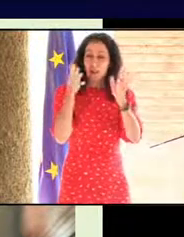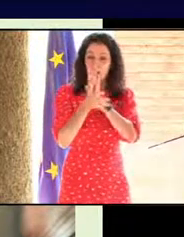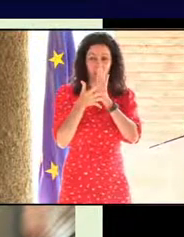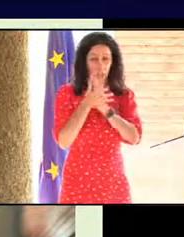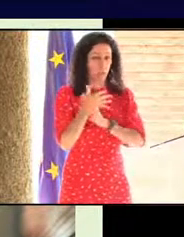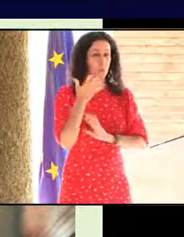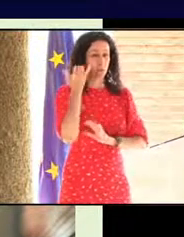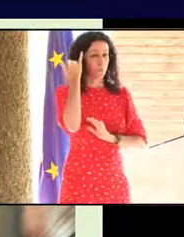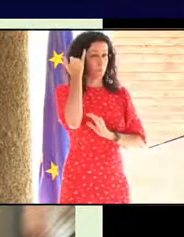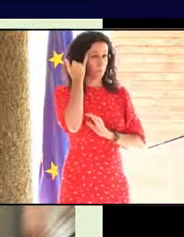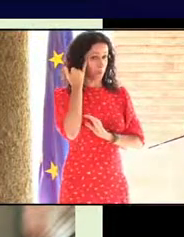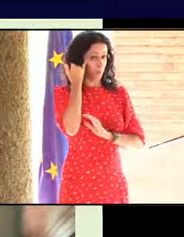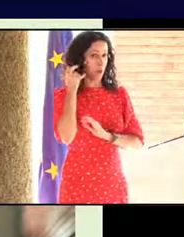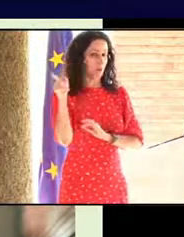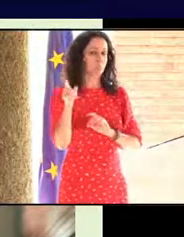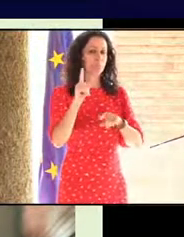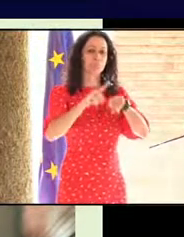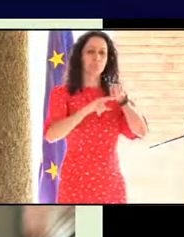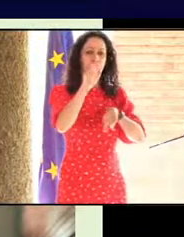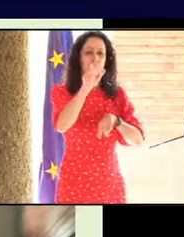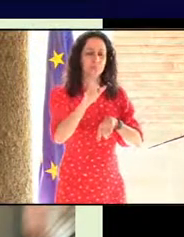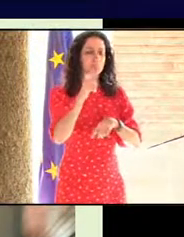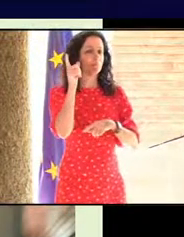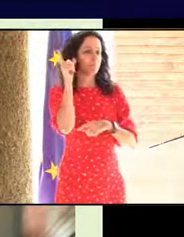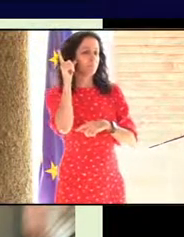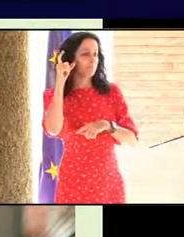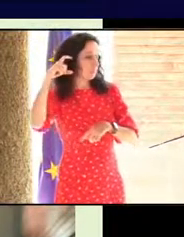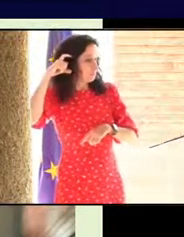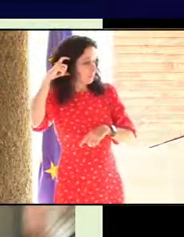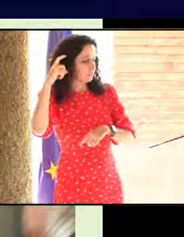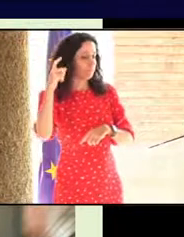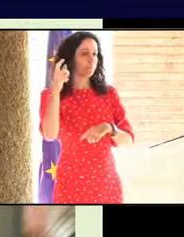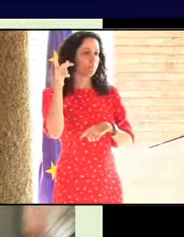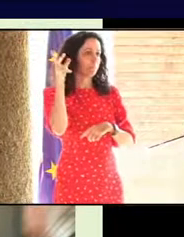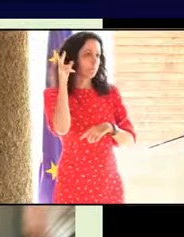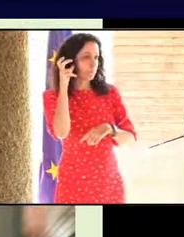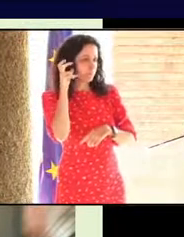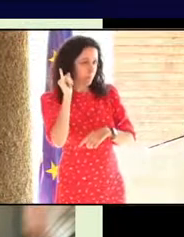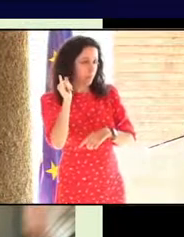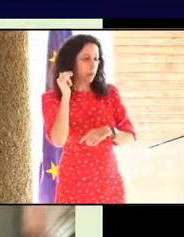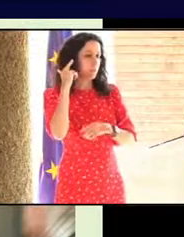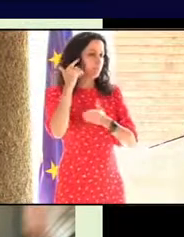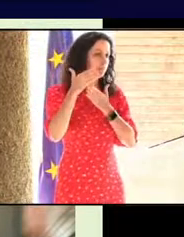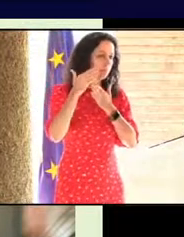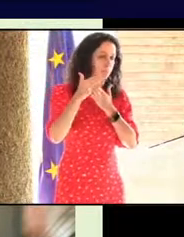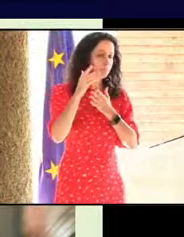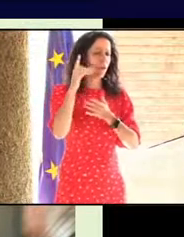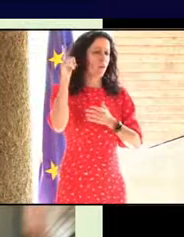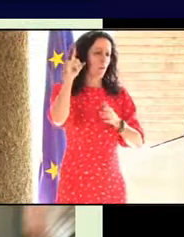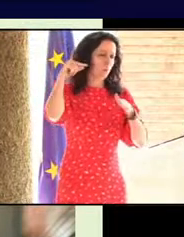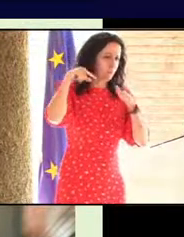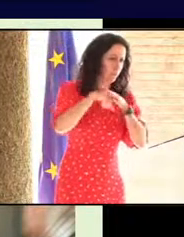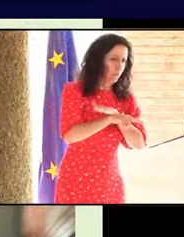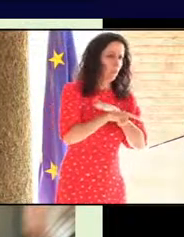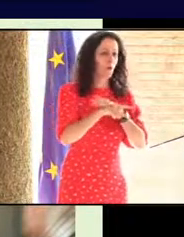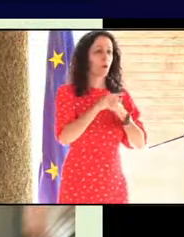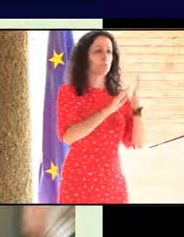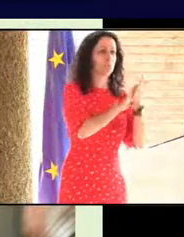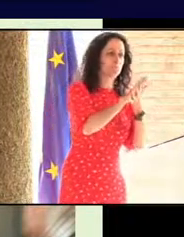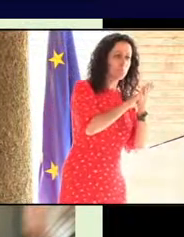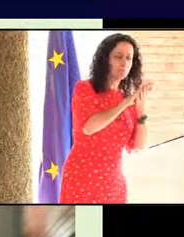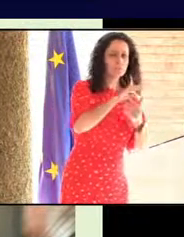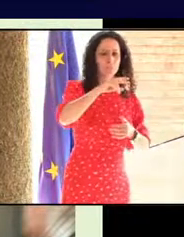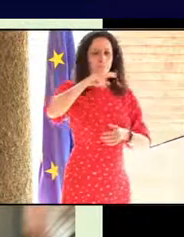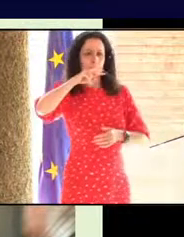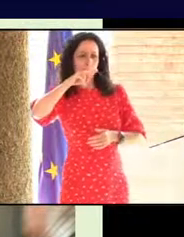quiera participar eh como ha estado explicando Eva hay diferentes tipos de personas sorda y diferentes tipos de ayudas técnicas